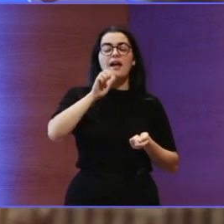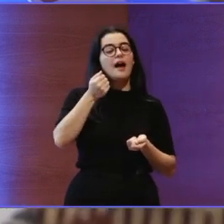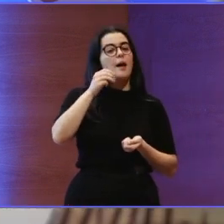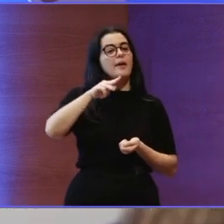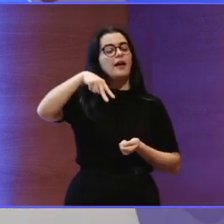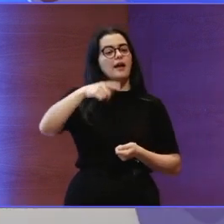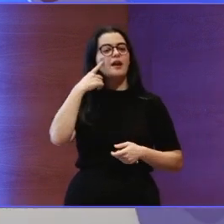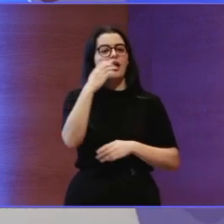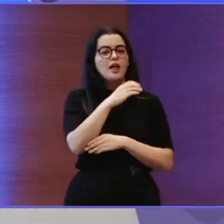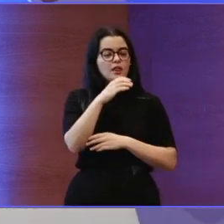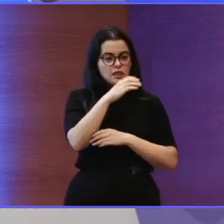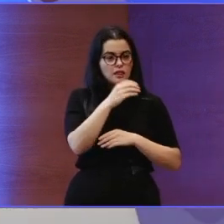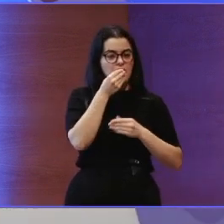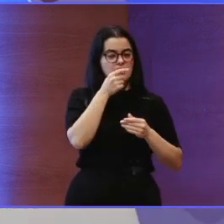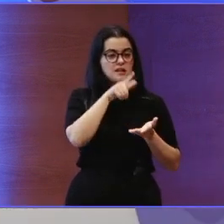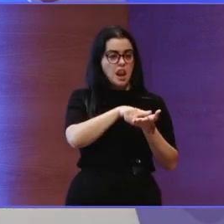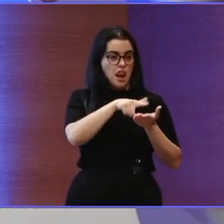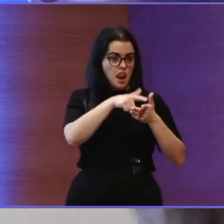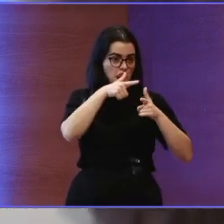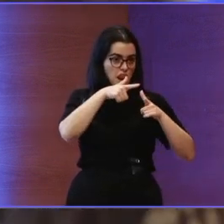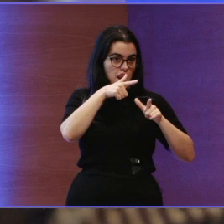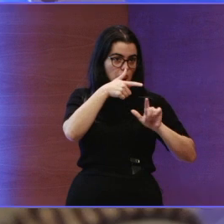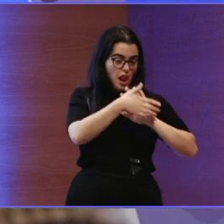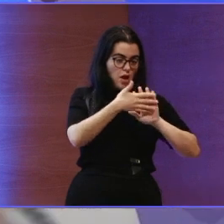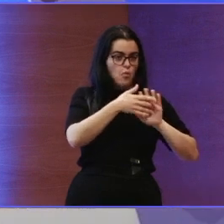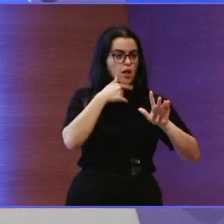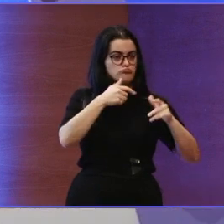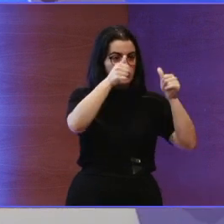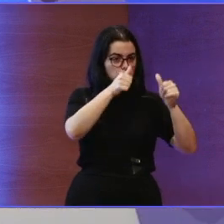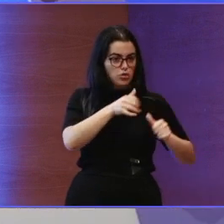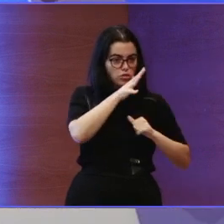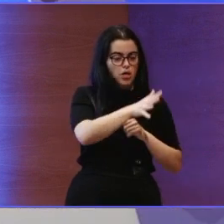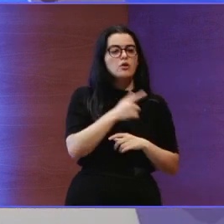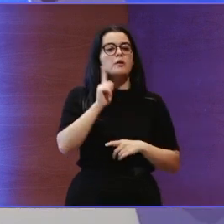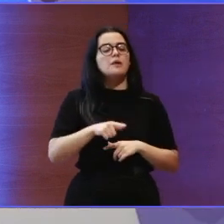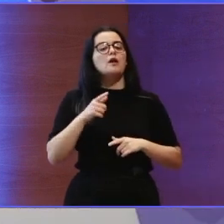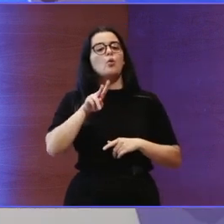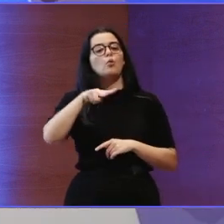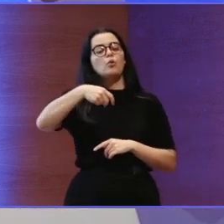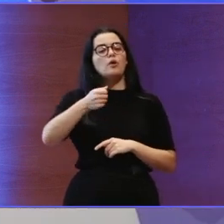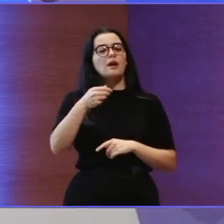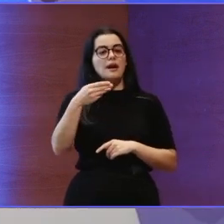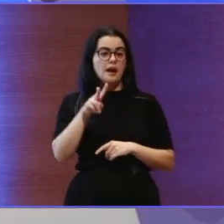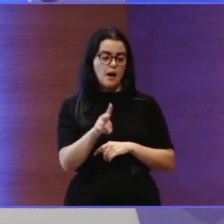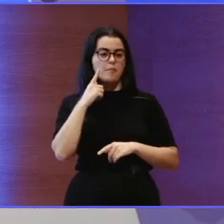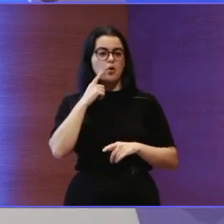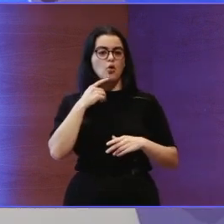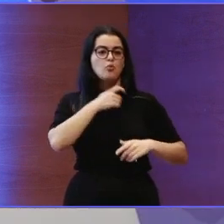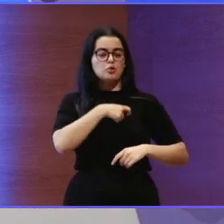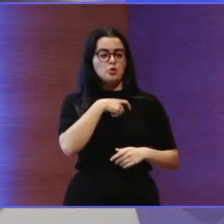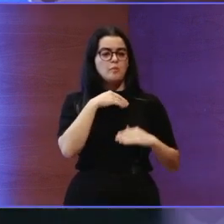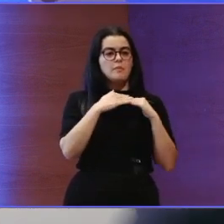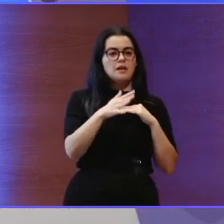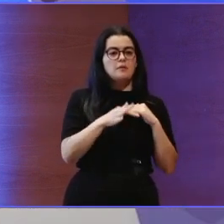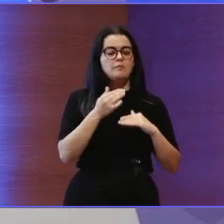euscadi licenciado en filosofía Y ciencias sociales directiva de unad de la comisión permanente y del